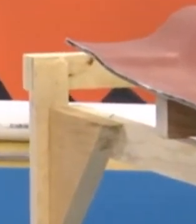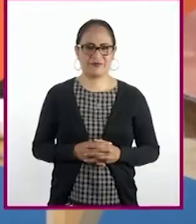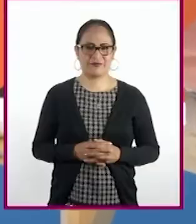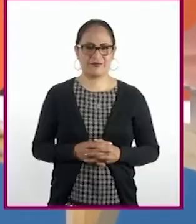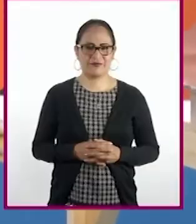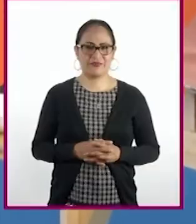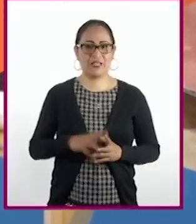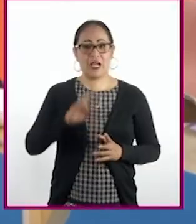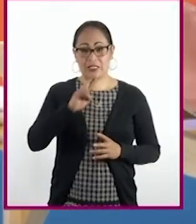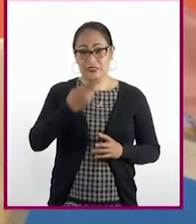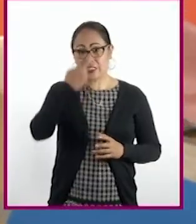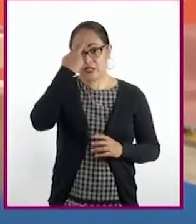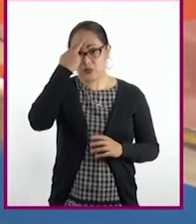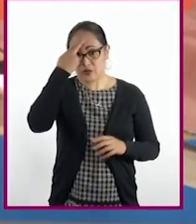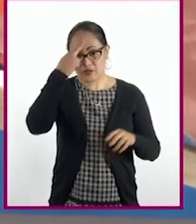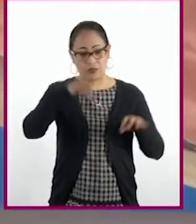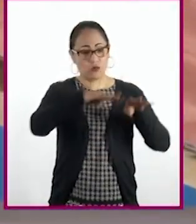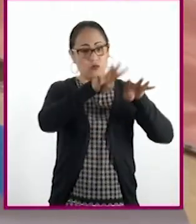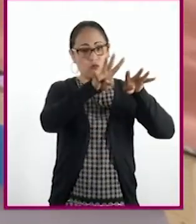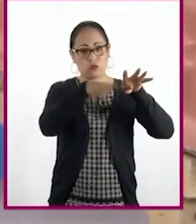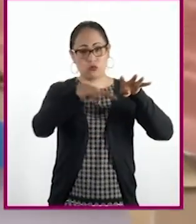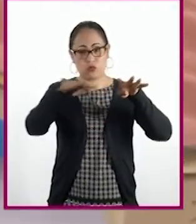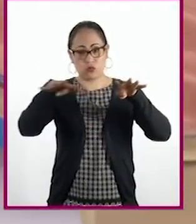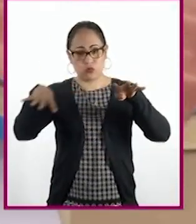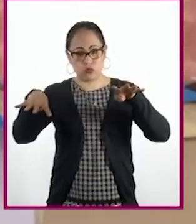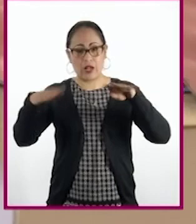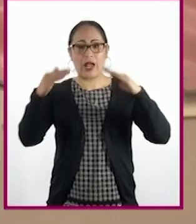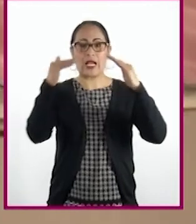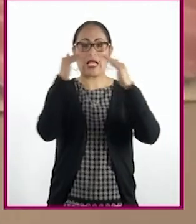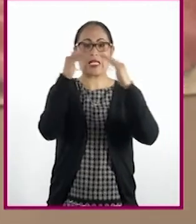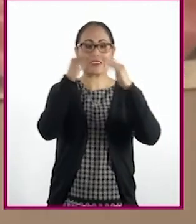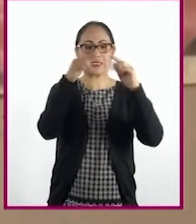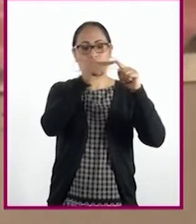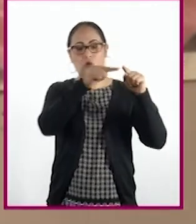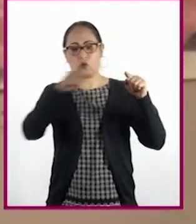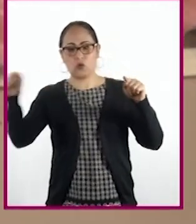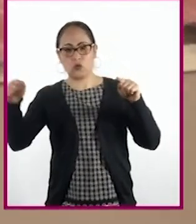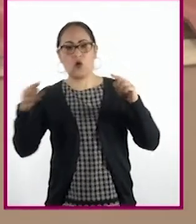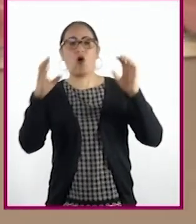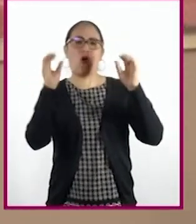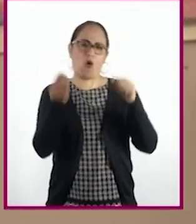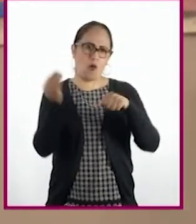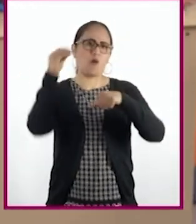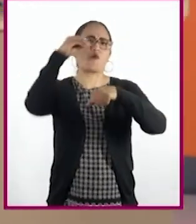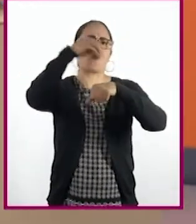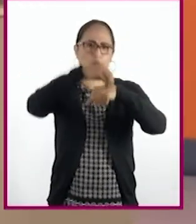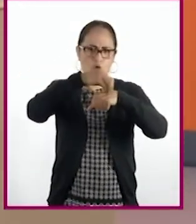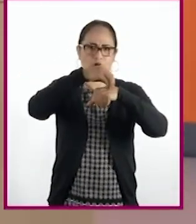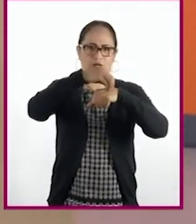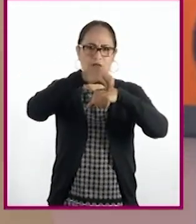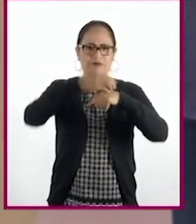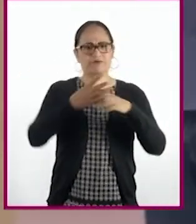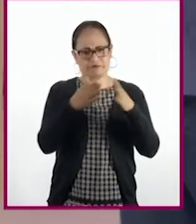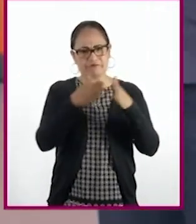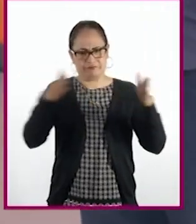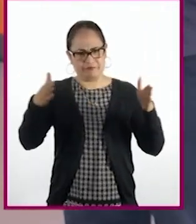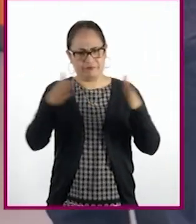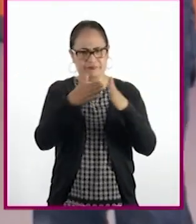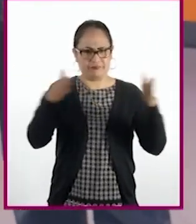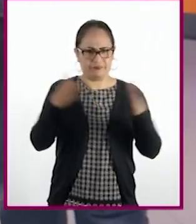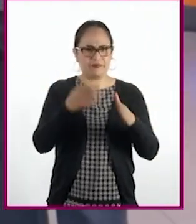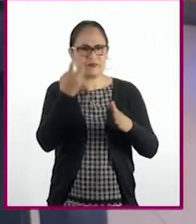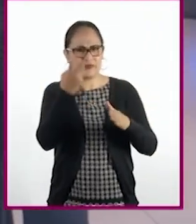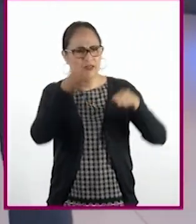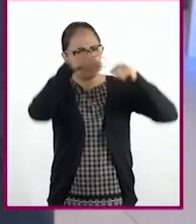Recuerden que la canaleta debe medir lo largo de la casa o del lugar donde será colocada, considerándolo como